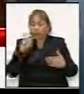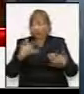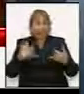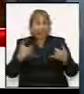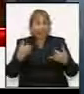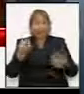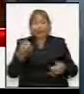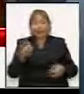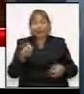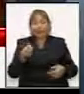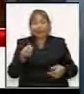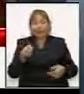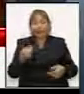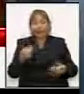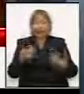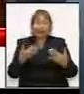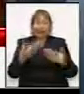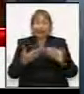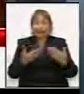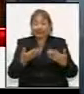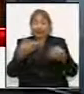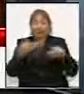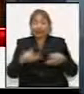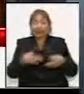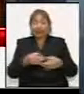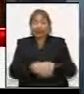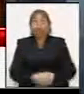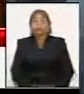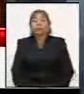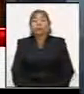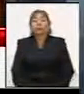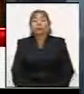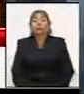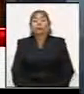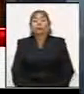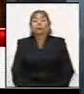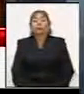jóvenes del frente, fundamentalmente, cuando